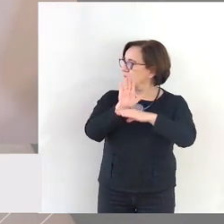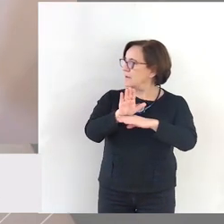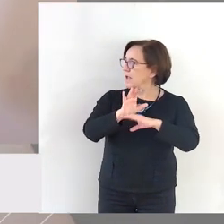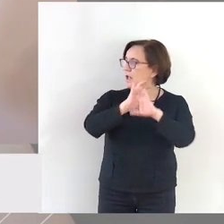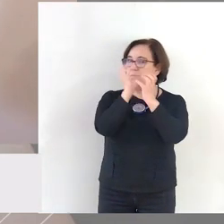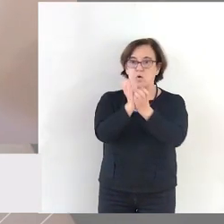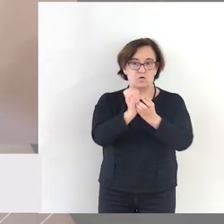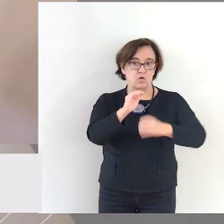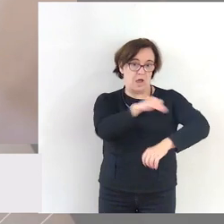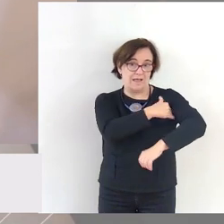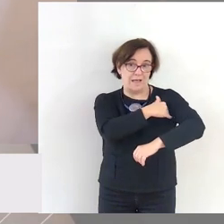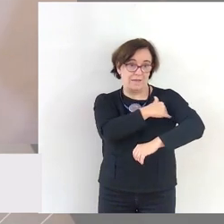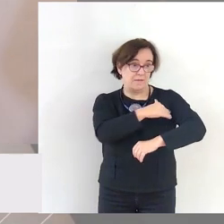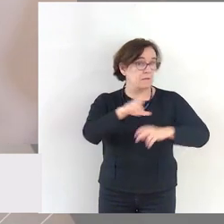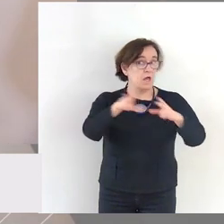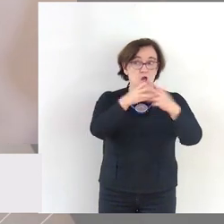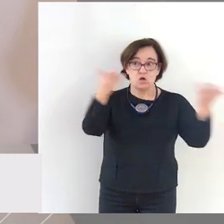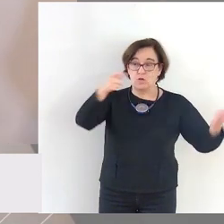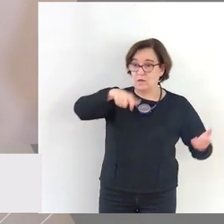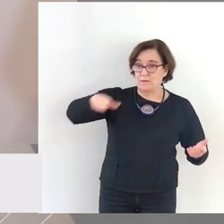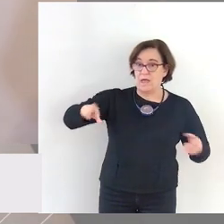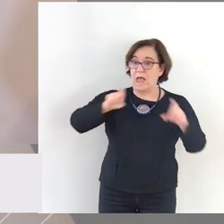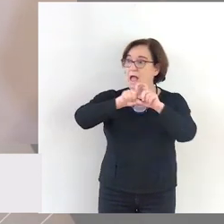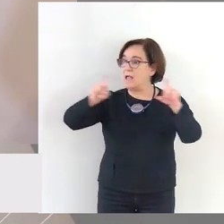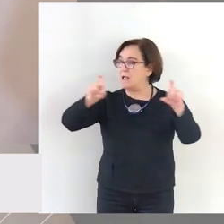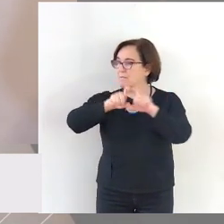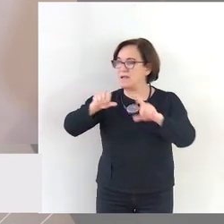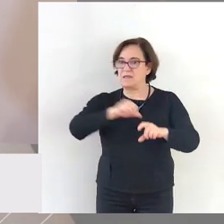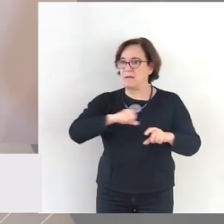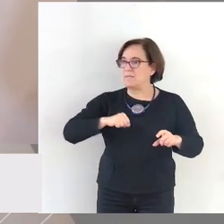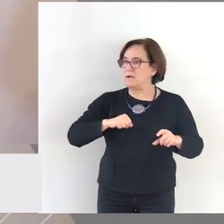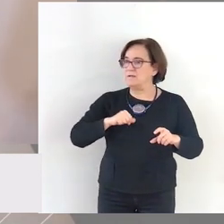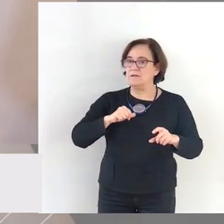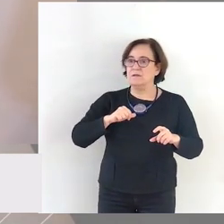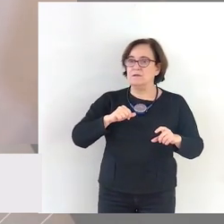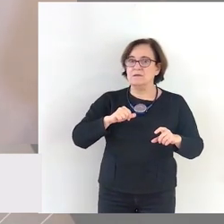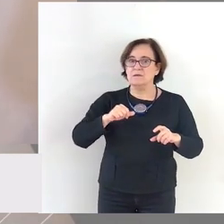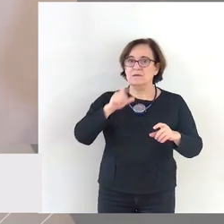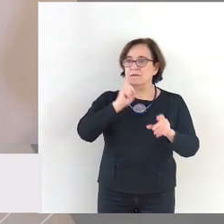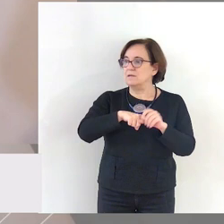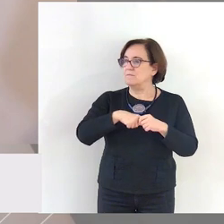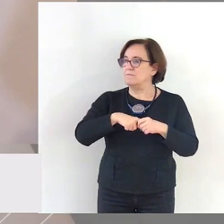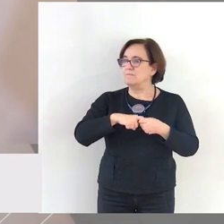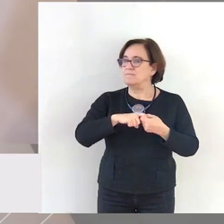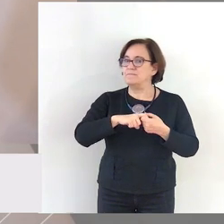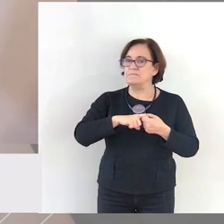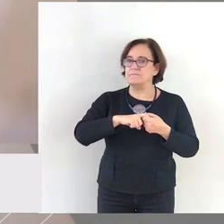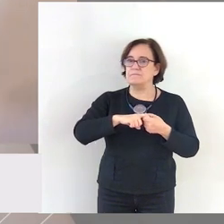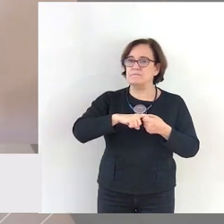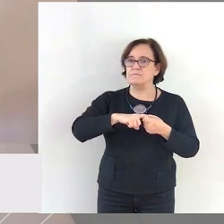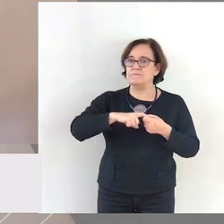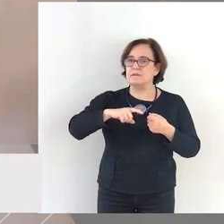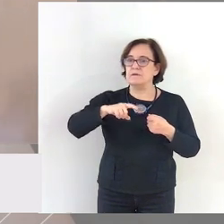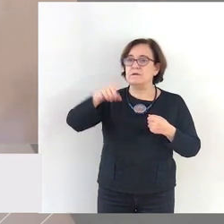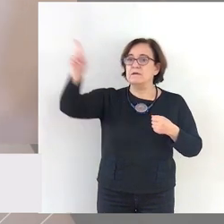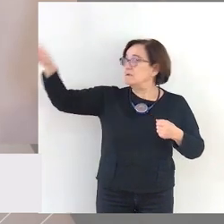mundo académico de la sociedad civil y de la empresa privada miembros del patronato vicepresidenta de la fundación Cruz Roja que se ha